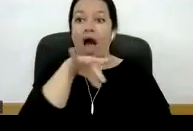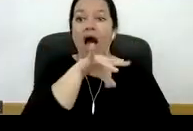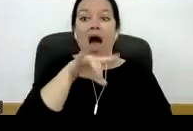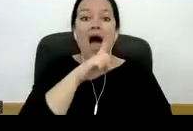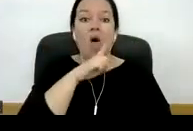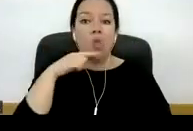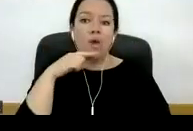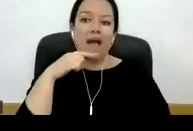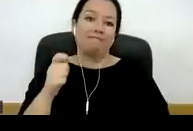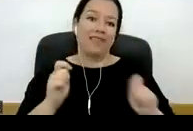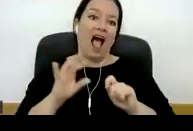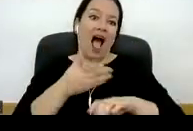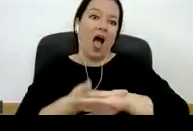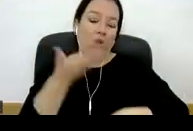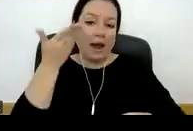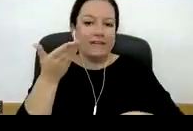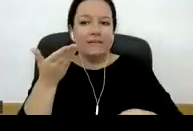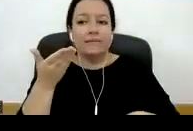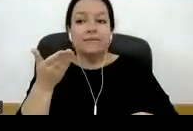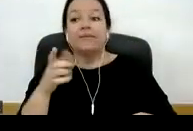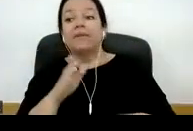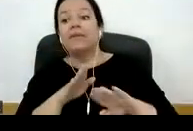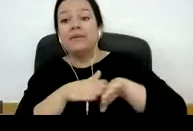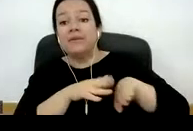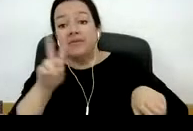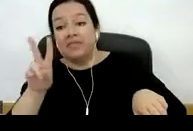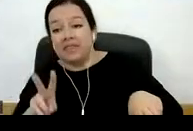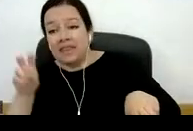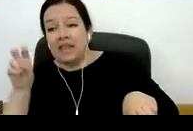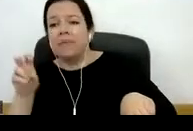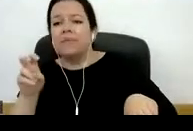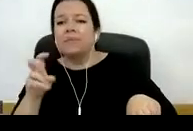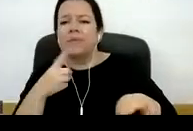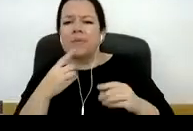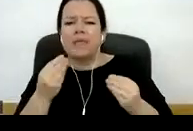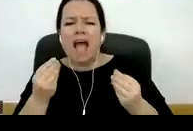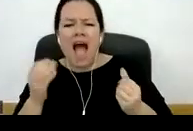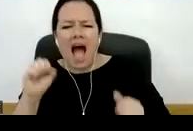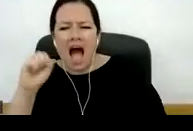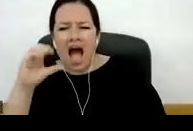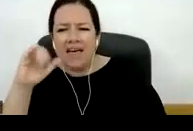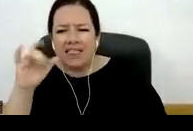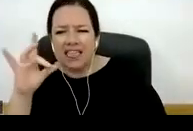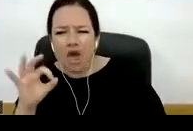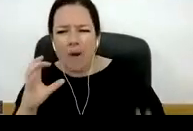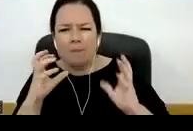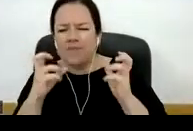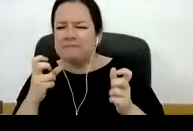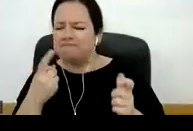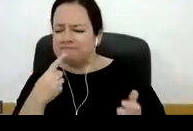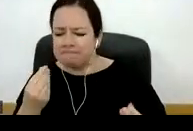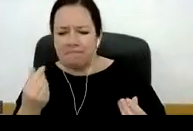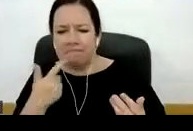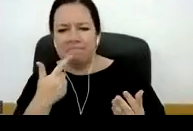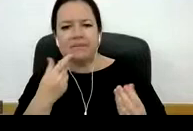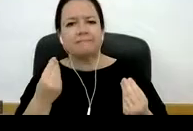la diabetes, y van a perder la capacidad de percibir el amargo o el ácido, por ejemplo, o sea que no van a ser tan capaces